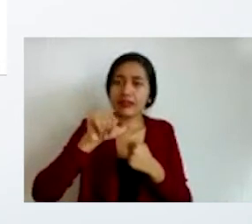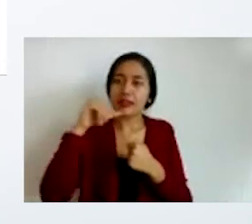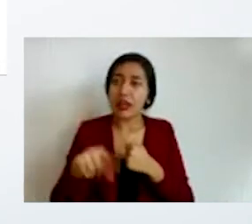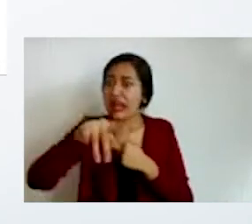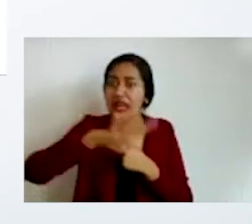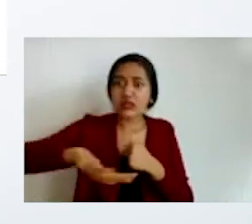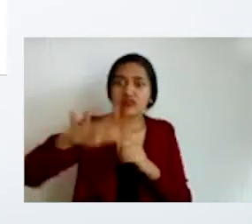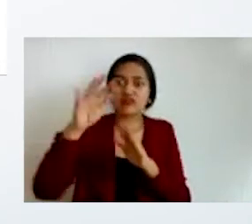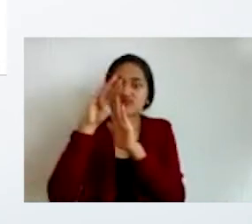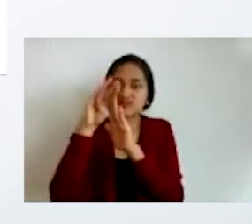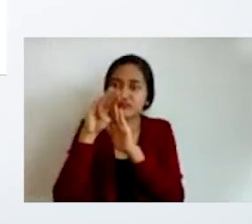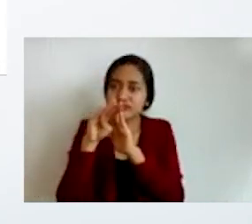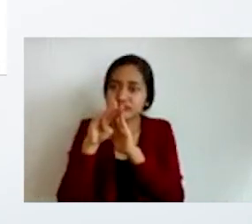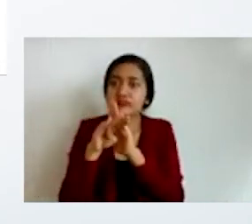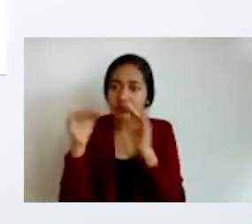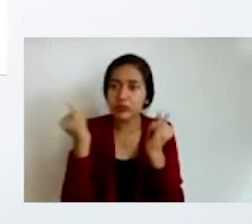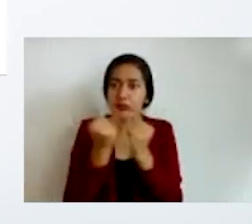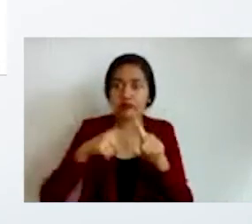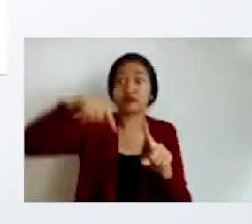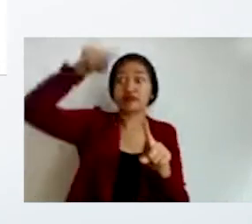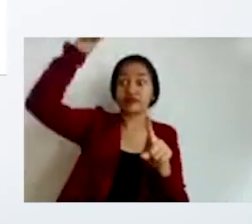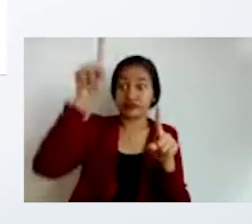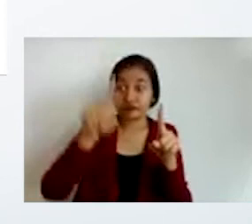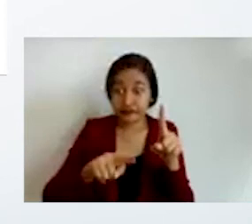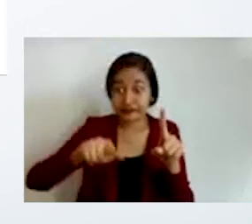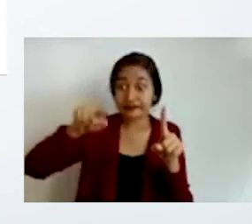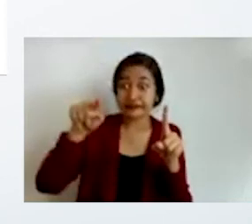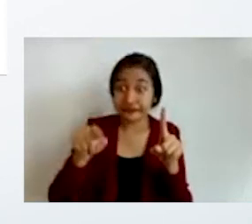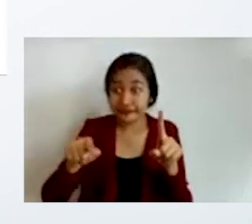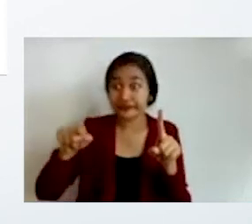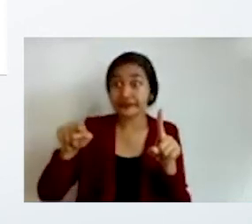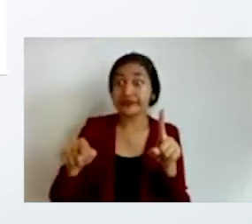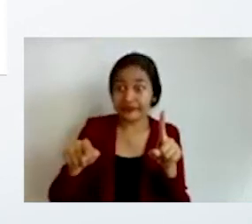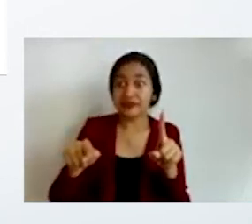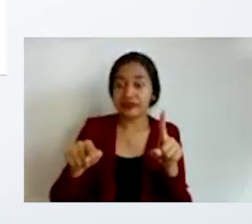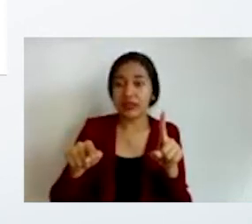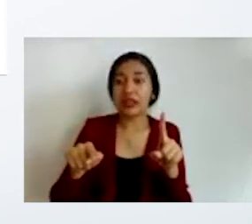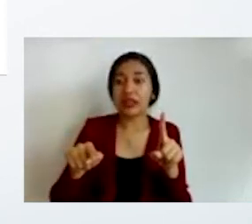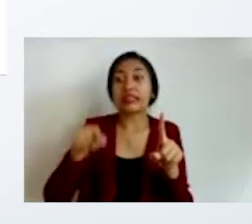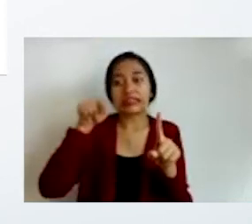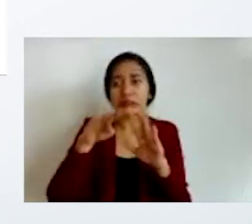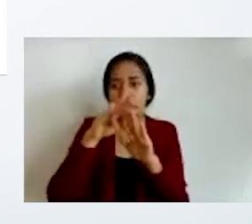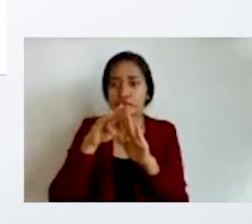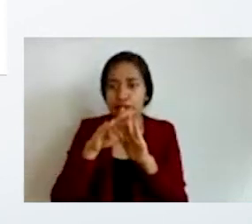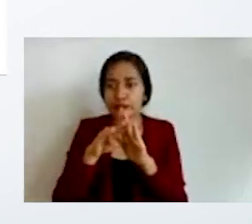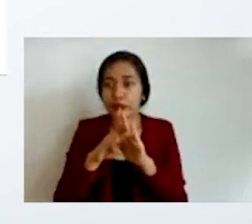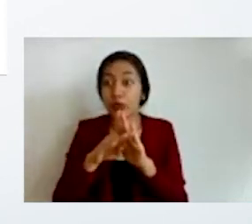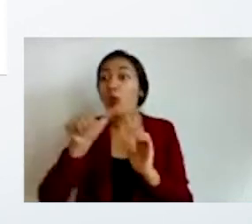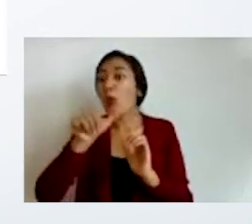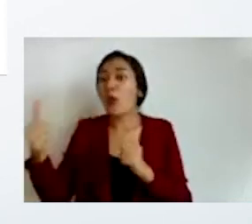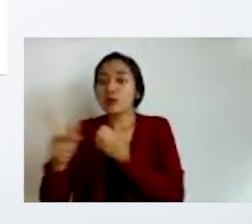un país que no sabemos dónde está, pero que está muy arriba, que es México, donde se están dando